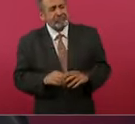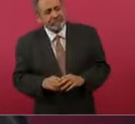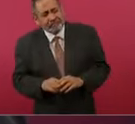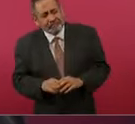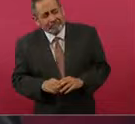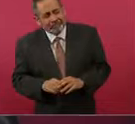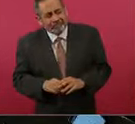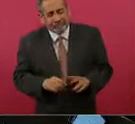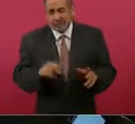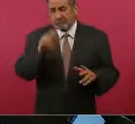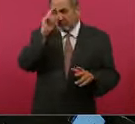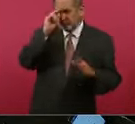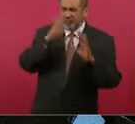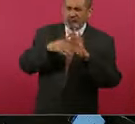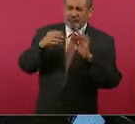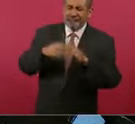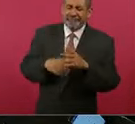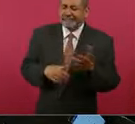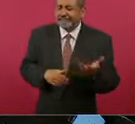intelectuales.